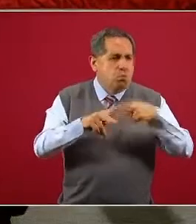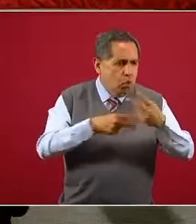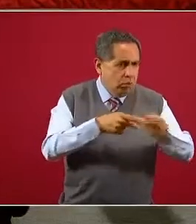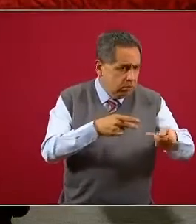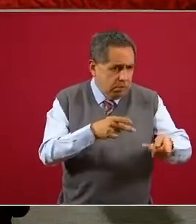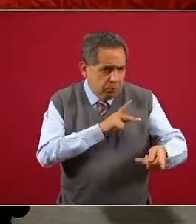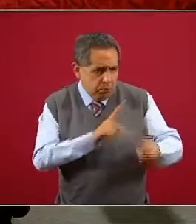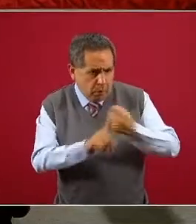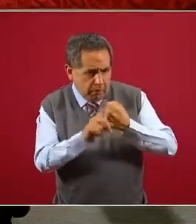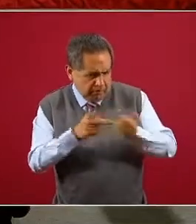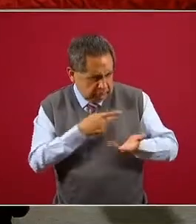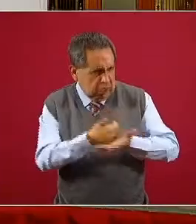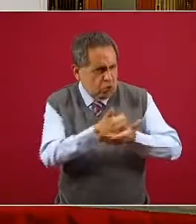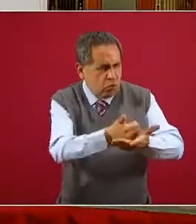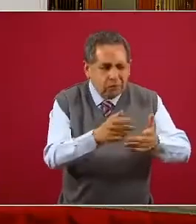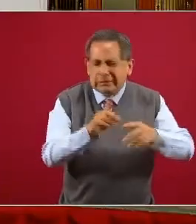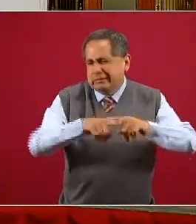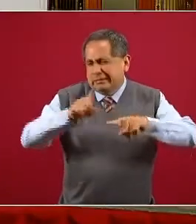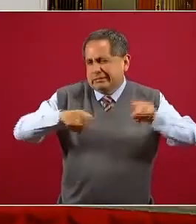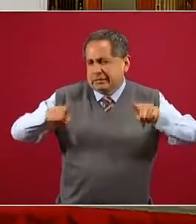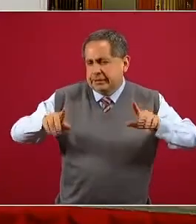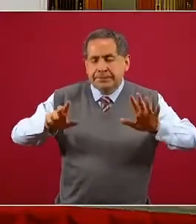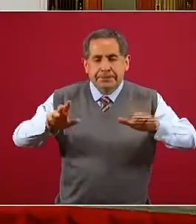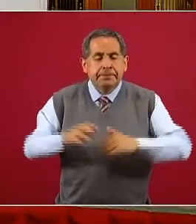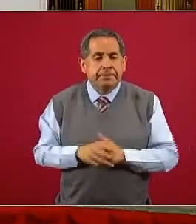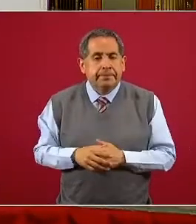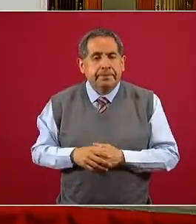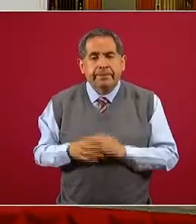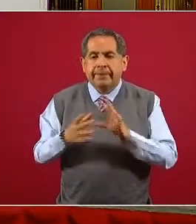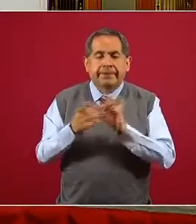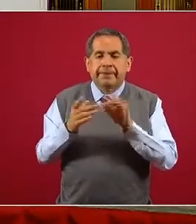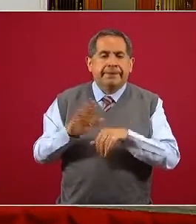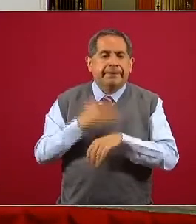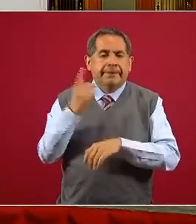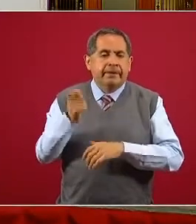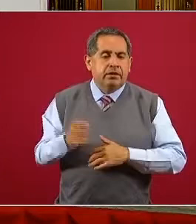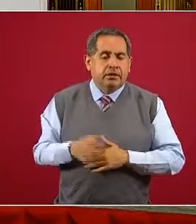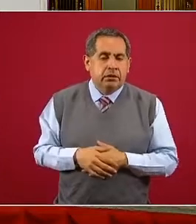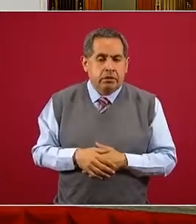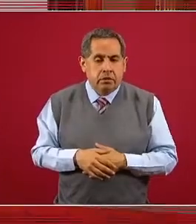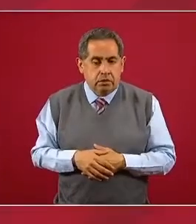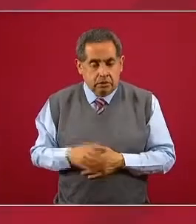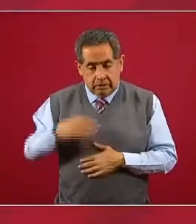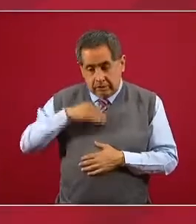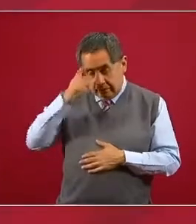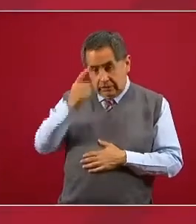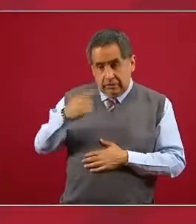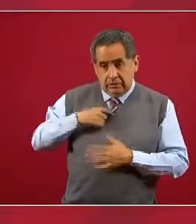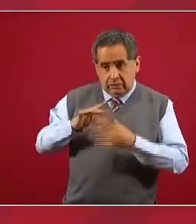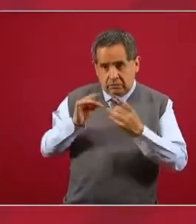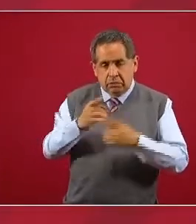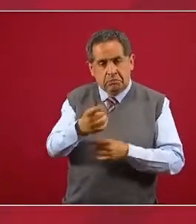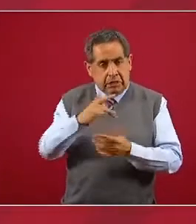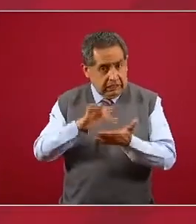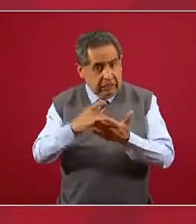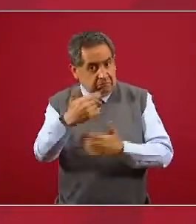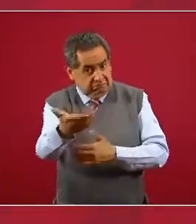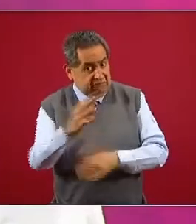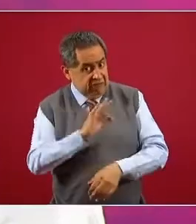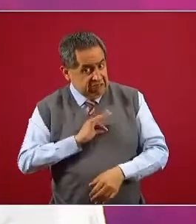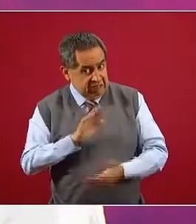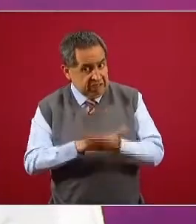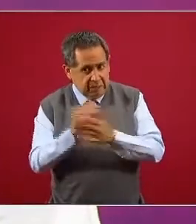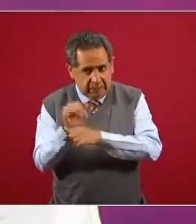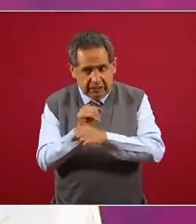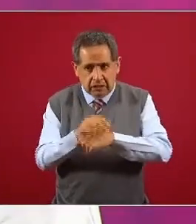que tiene necesidad. Digo esto porque, con lo que nos relata, y le felicito por la investigación,